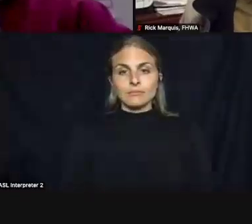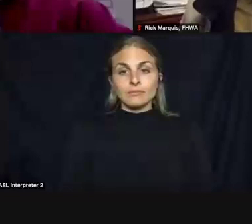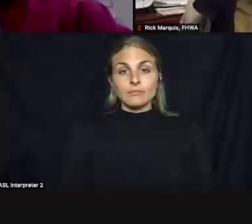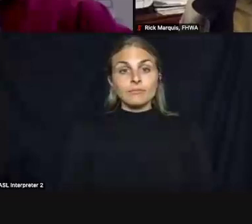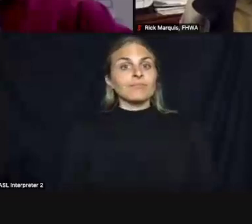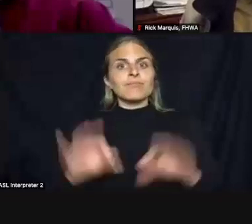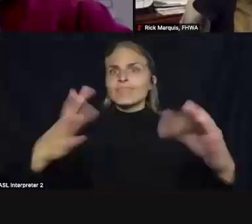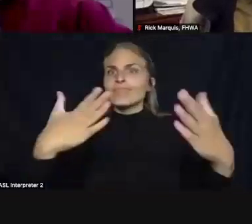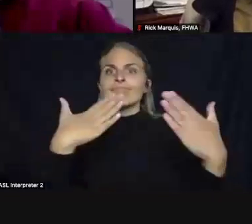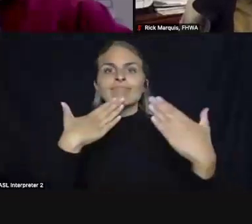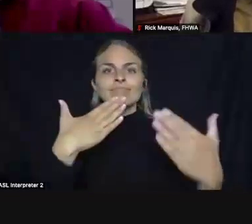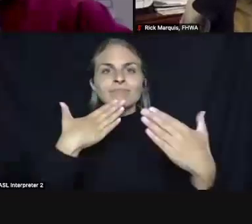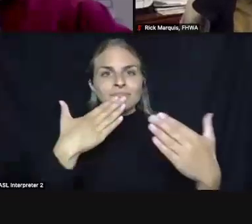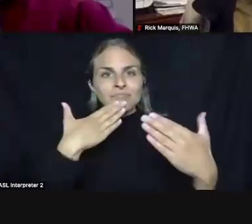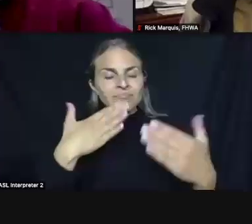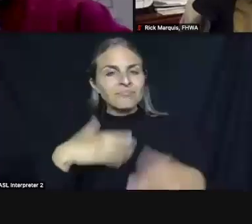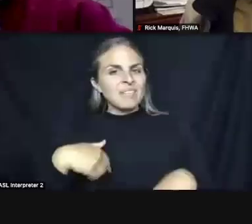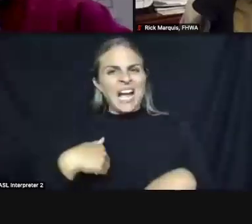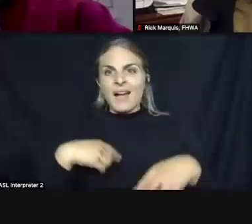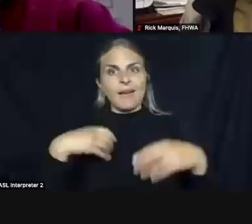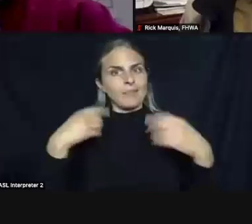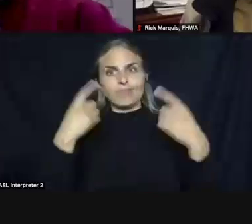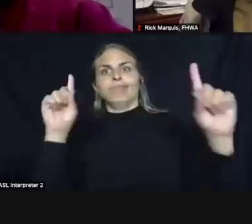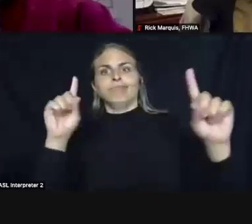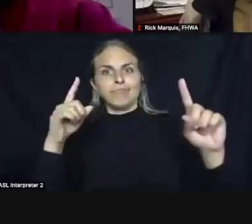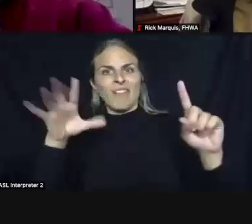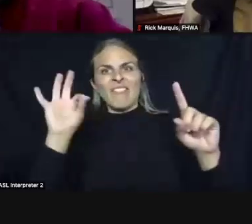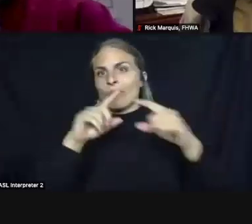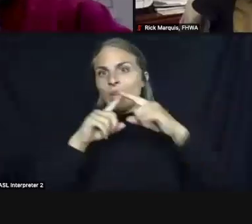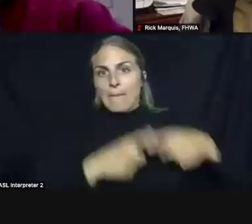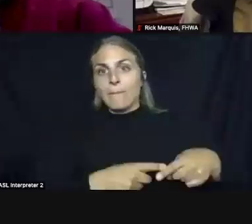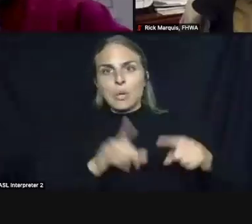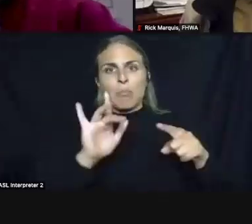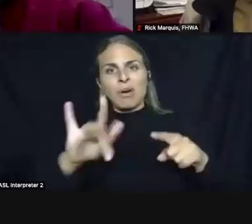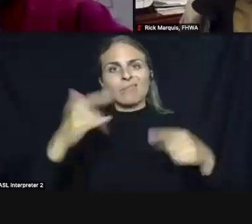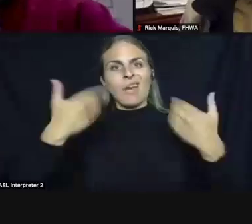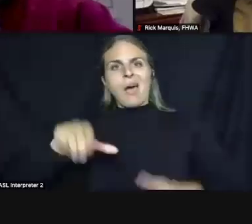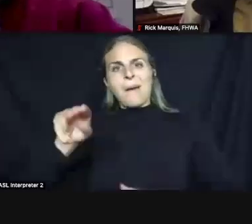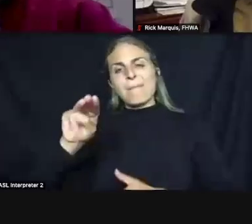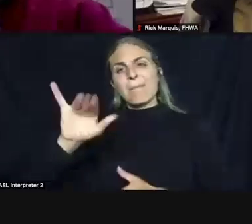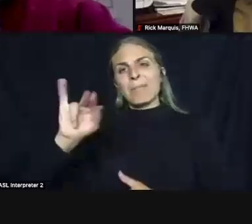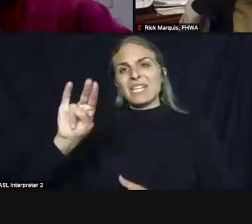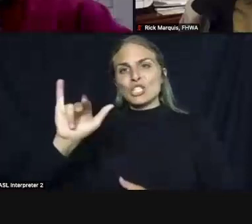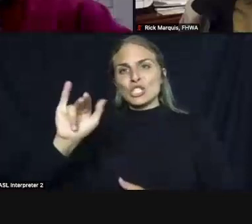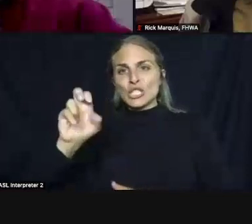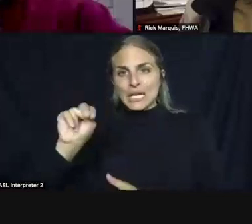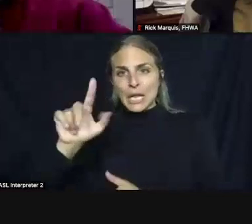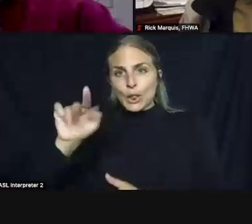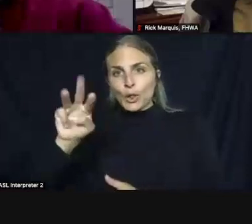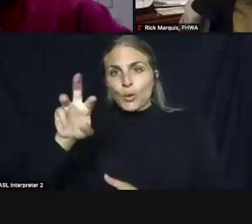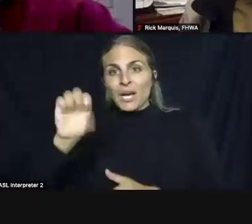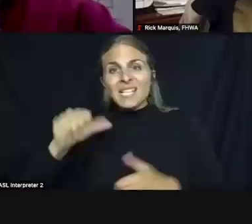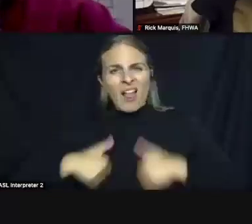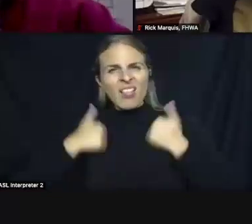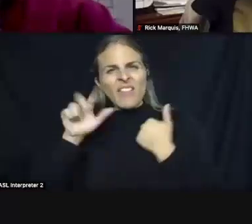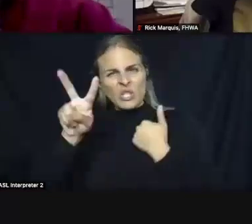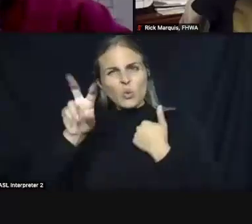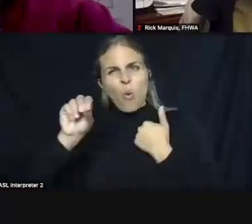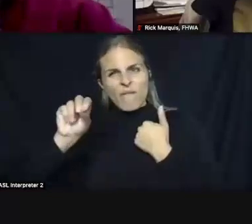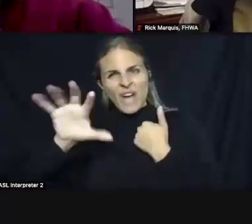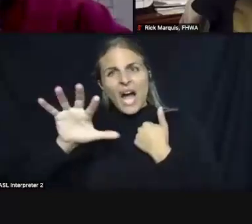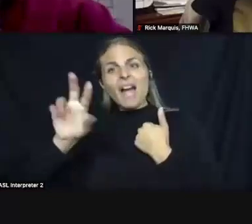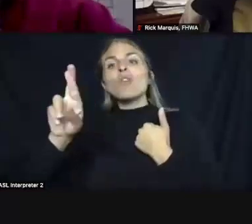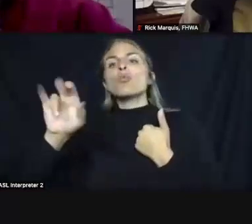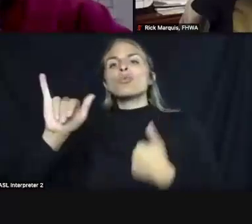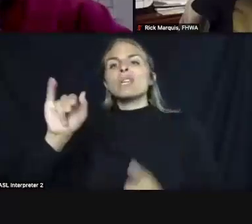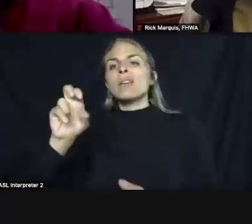Thank you. I now have the Gracias. Ahora yo me llamo Minchin Lewis. Yo vivo